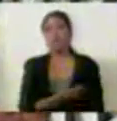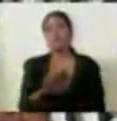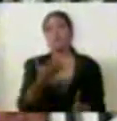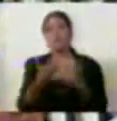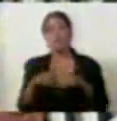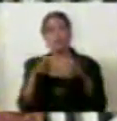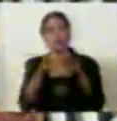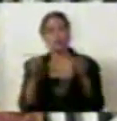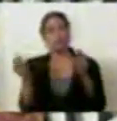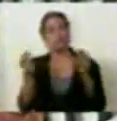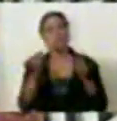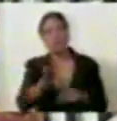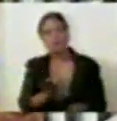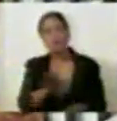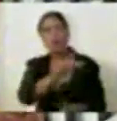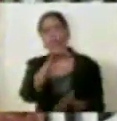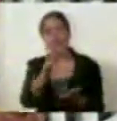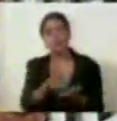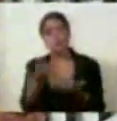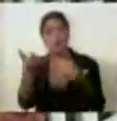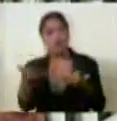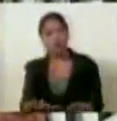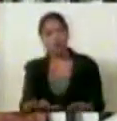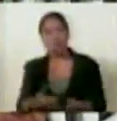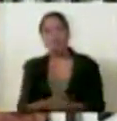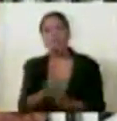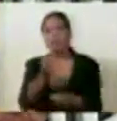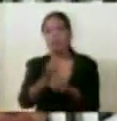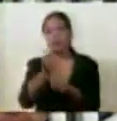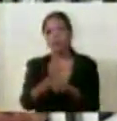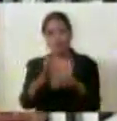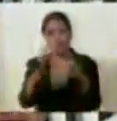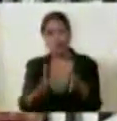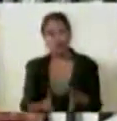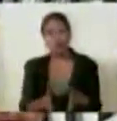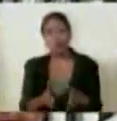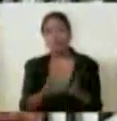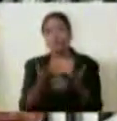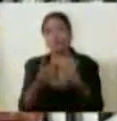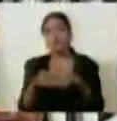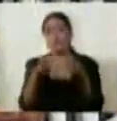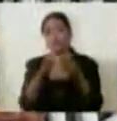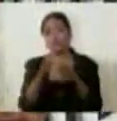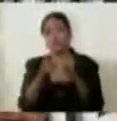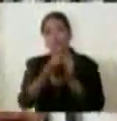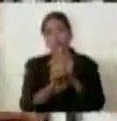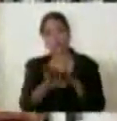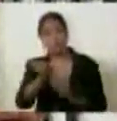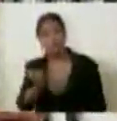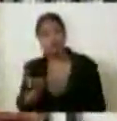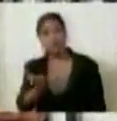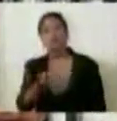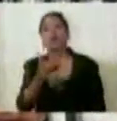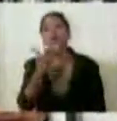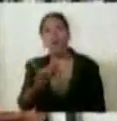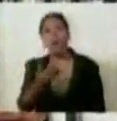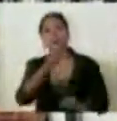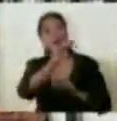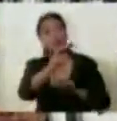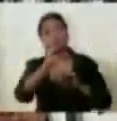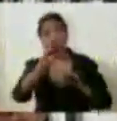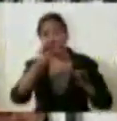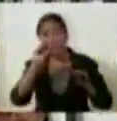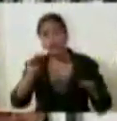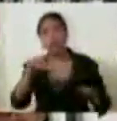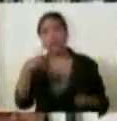como esta, de la participación activa de los trabajadores y trabajadoras en una Asamblea Nacional Constituyente, gracias al llamado de